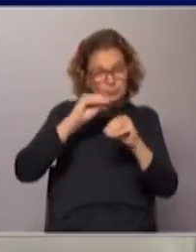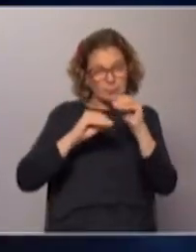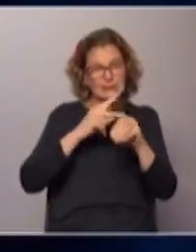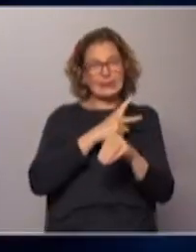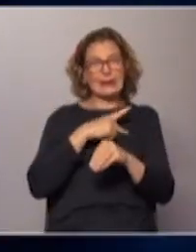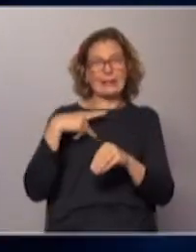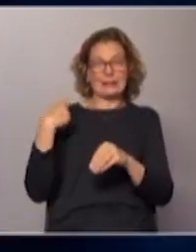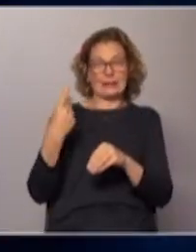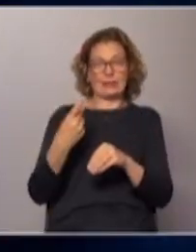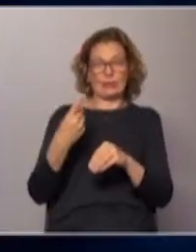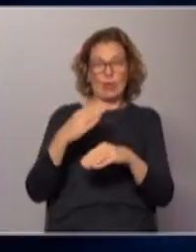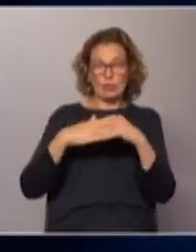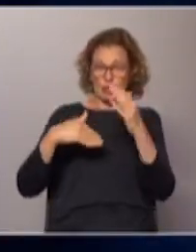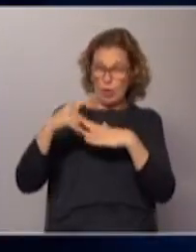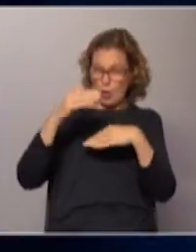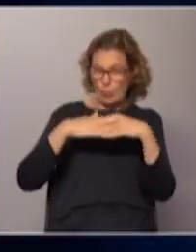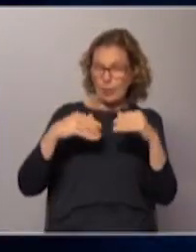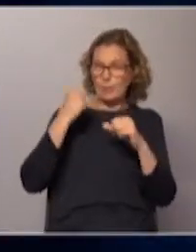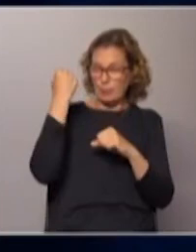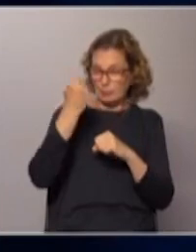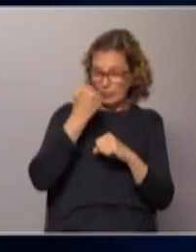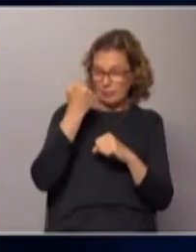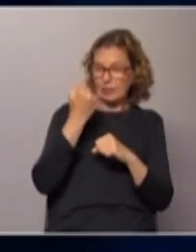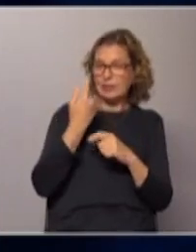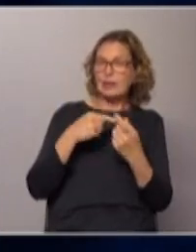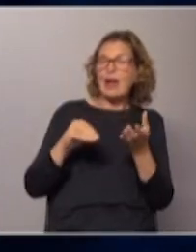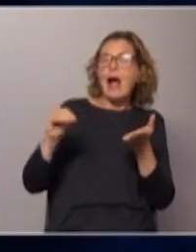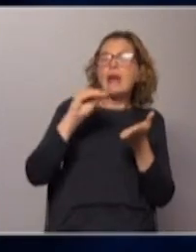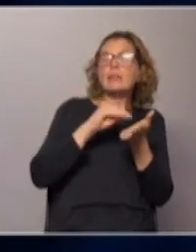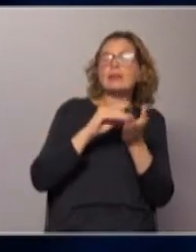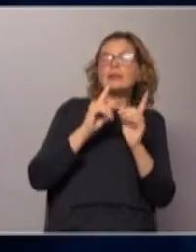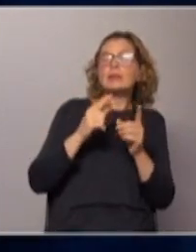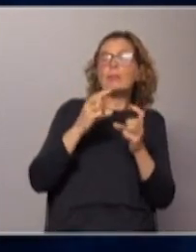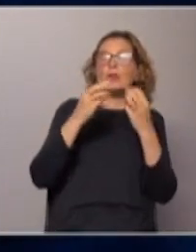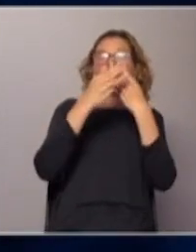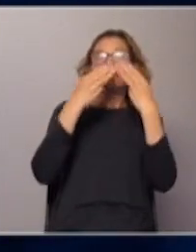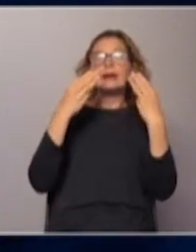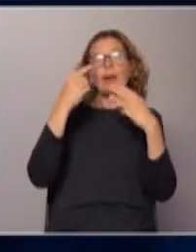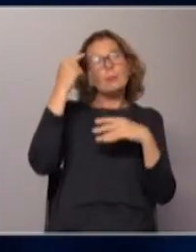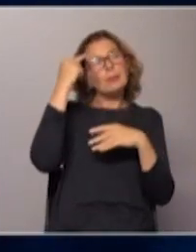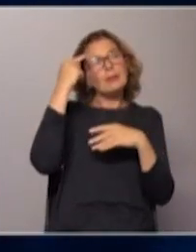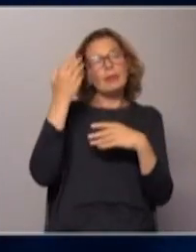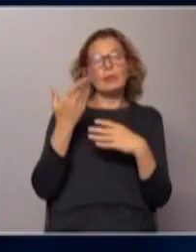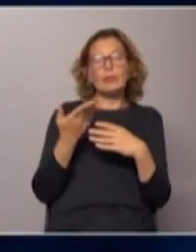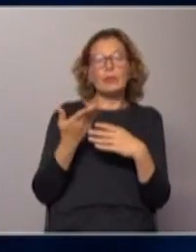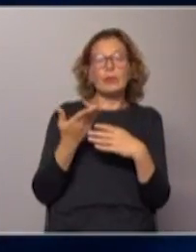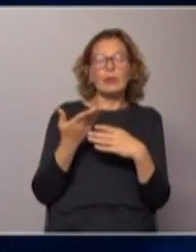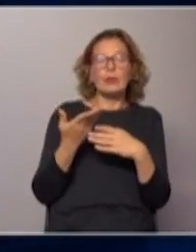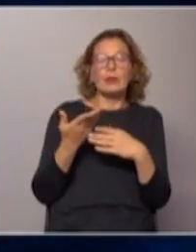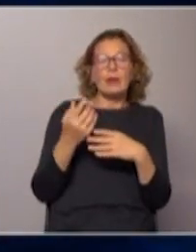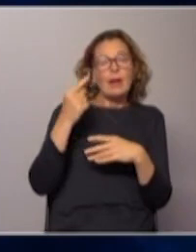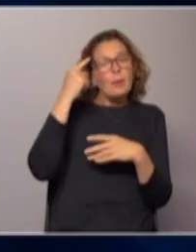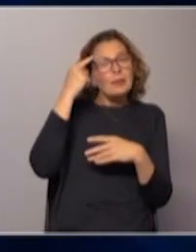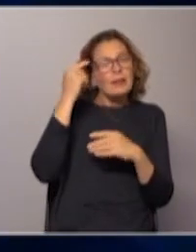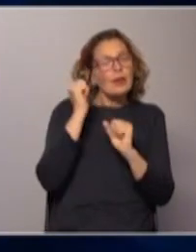dirección de obras no no tiene sí o sí y además porque por criterio general llegamos no sirve hay que